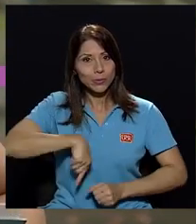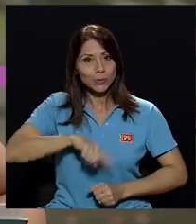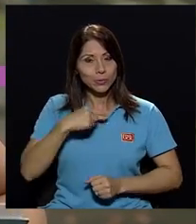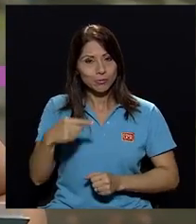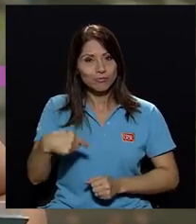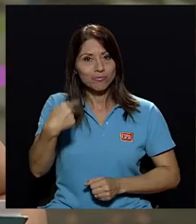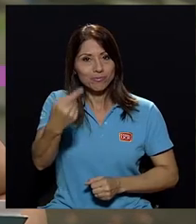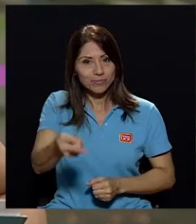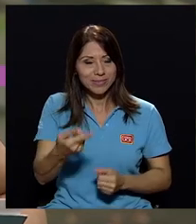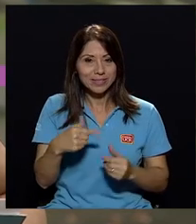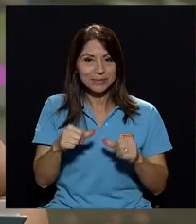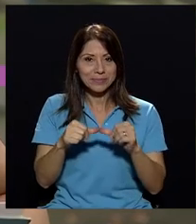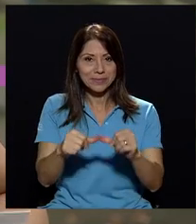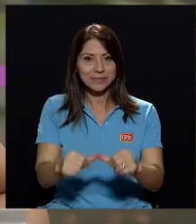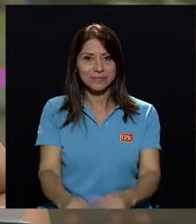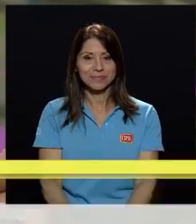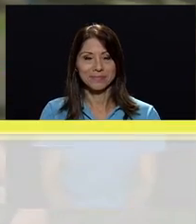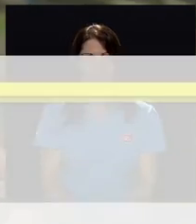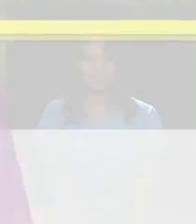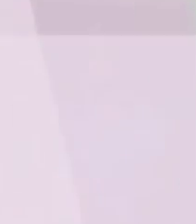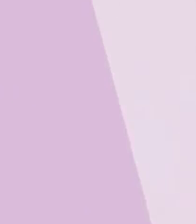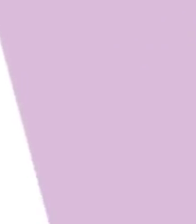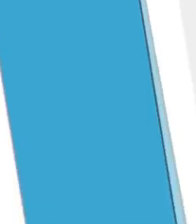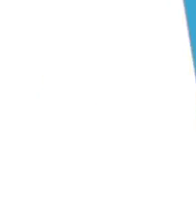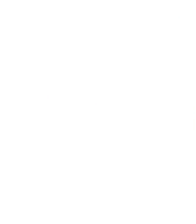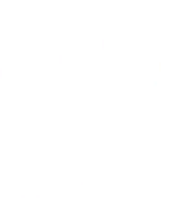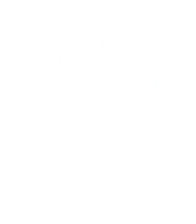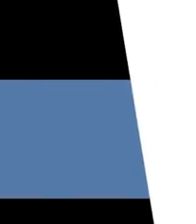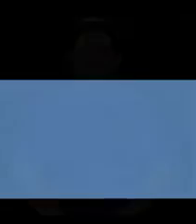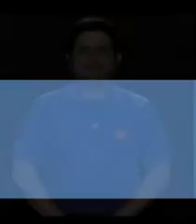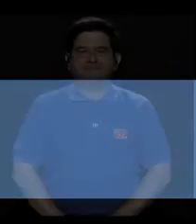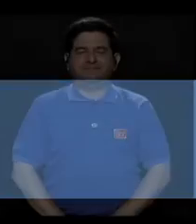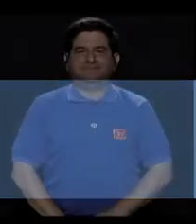con nosotros en el siguiente bloque, ya regresamos.